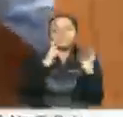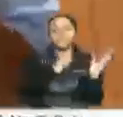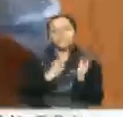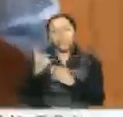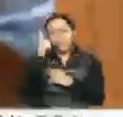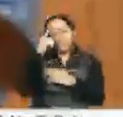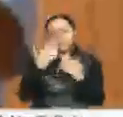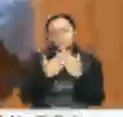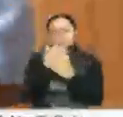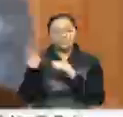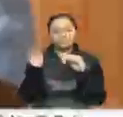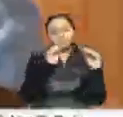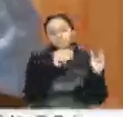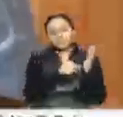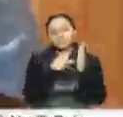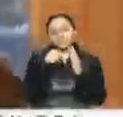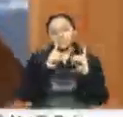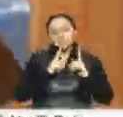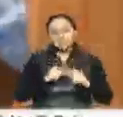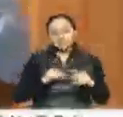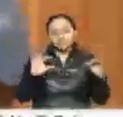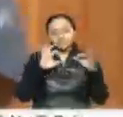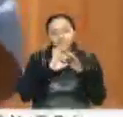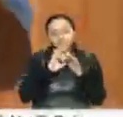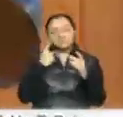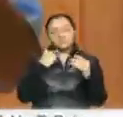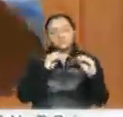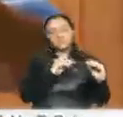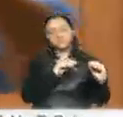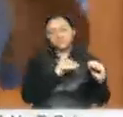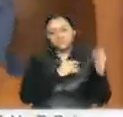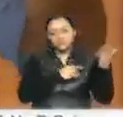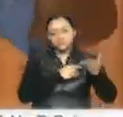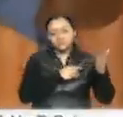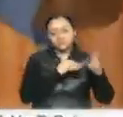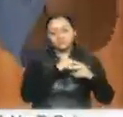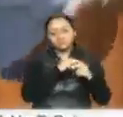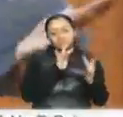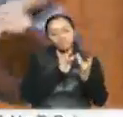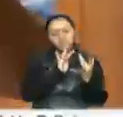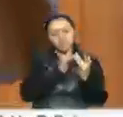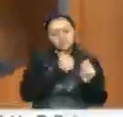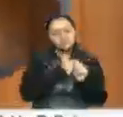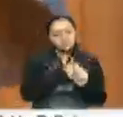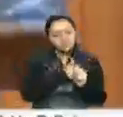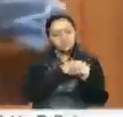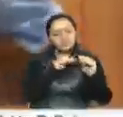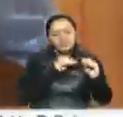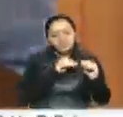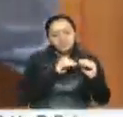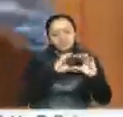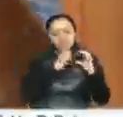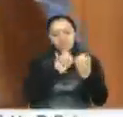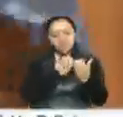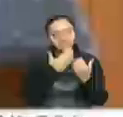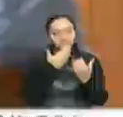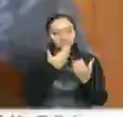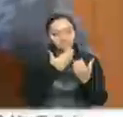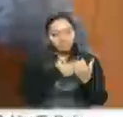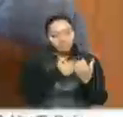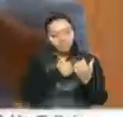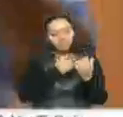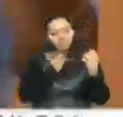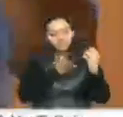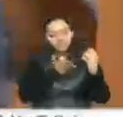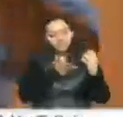se encuentra en situación de enfermedad, está en el hospital, tiene la docente que está en contacto permanente con su aula de origen, con sus compañeros